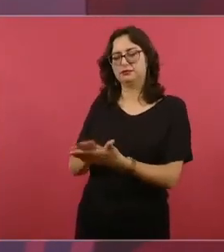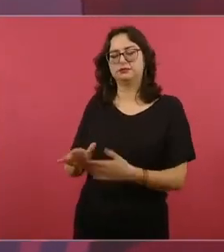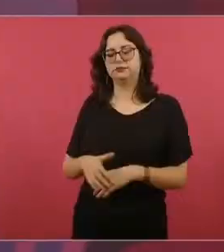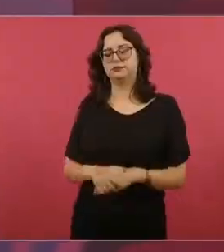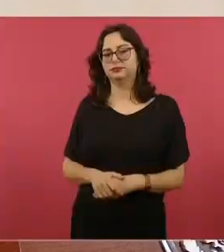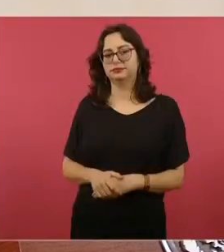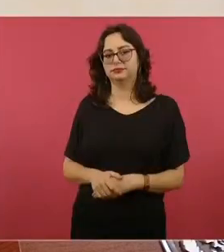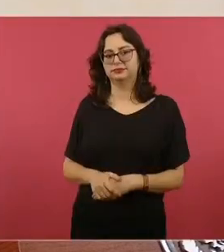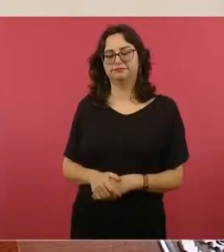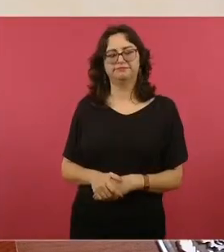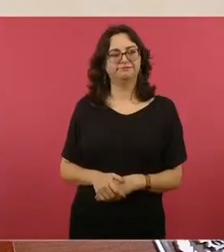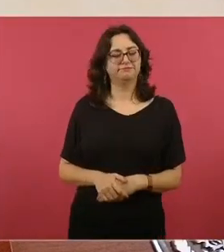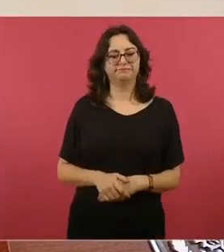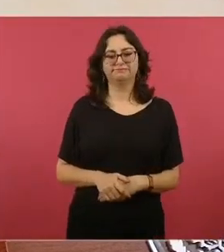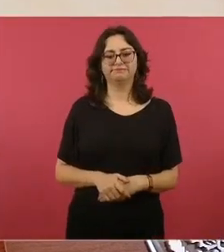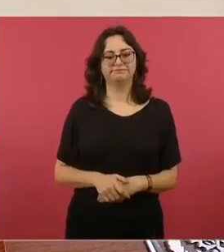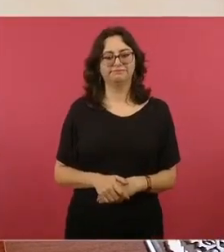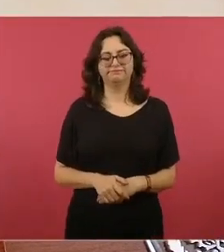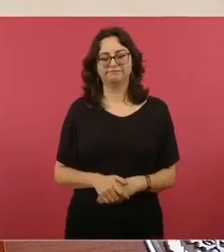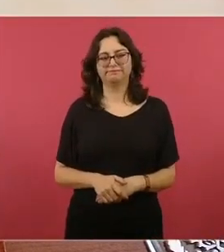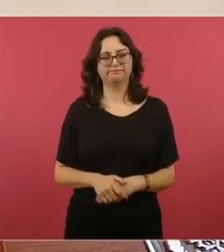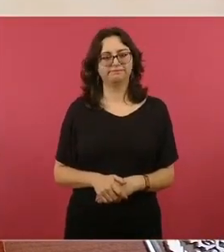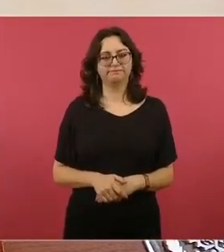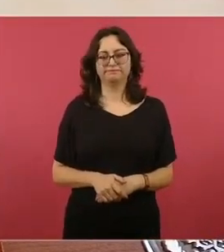dinero, la reparación,